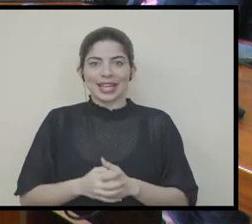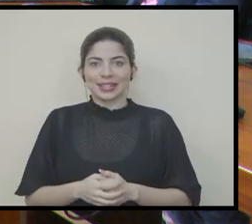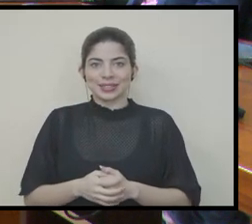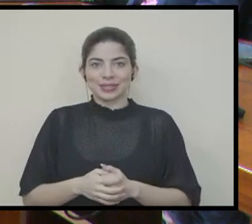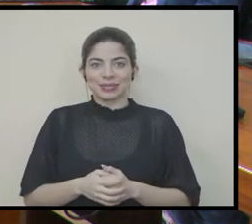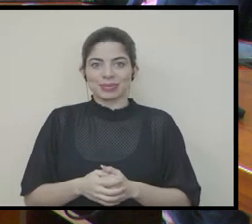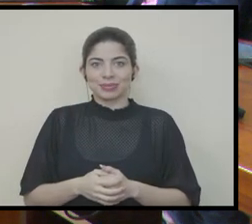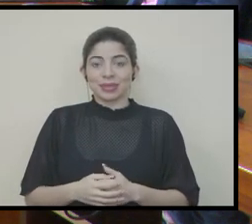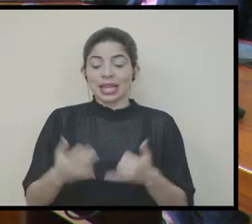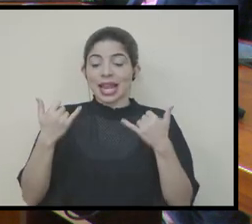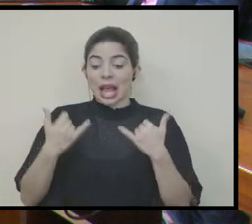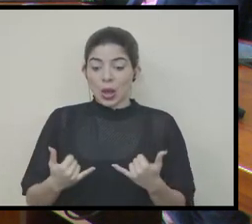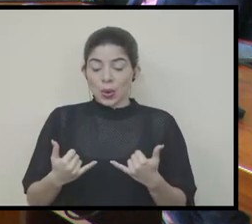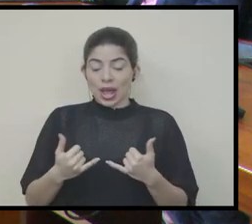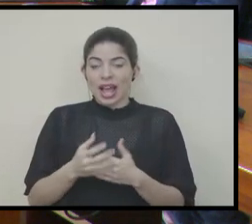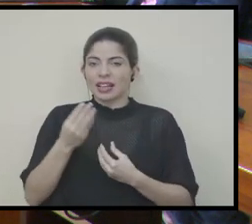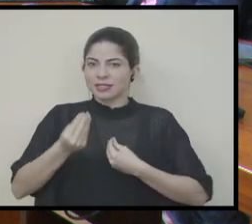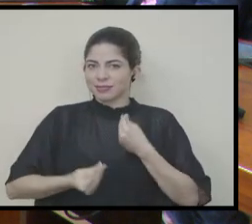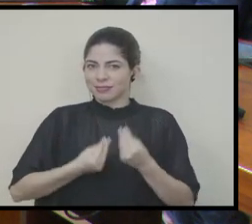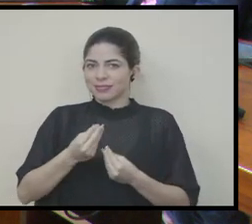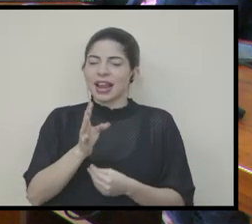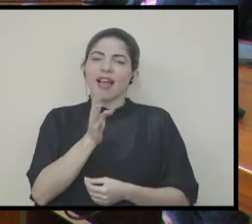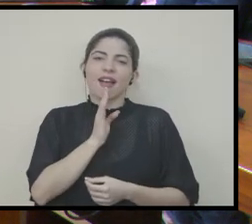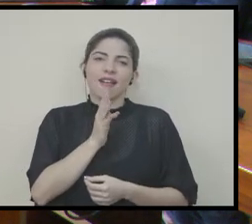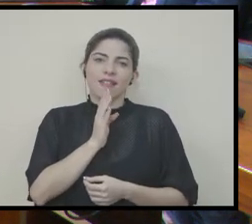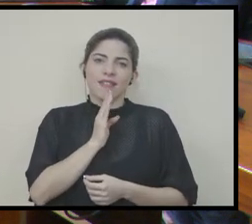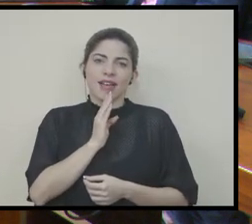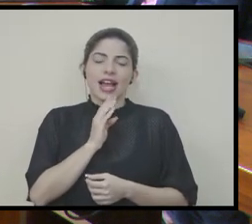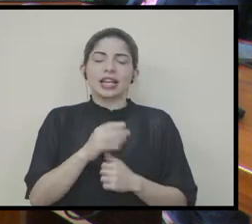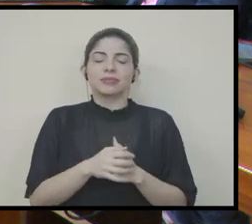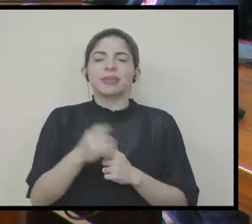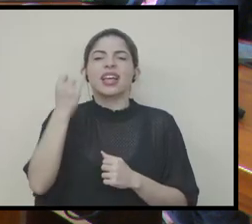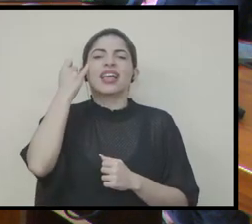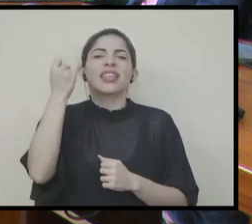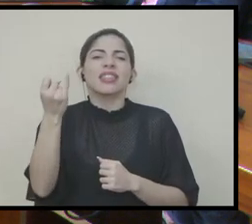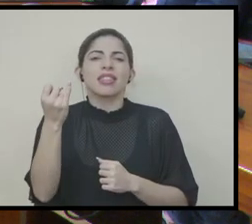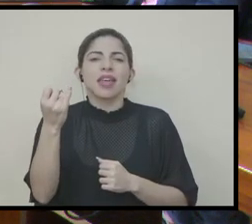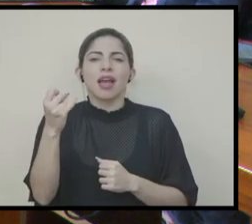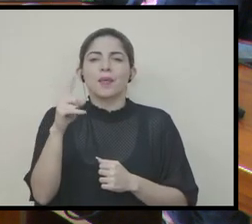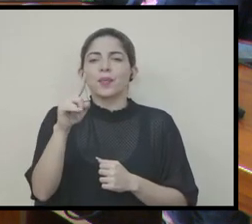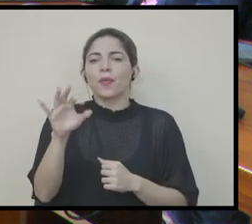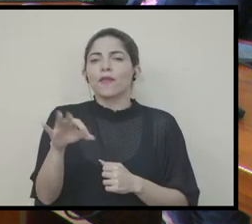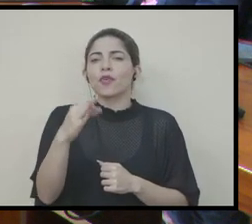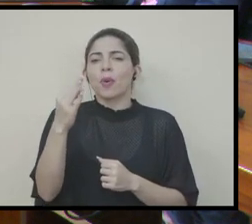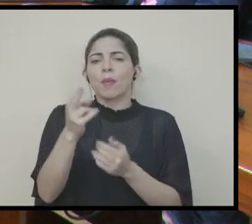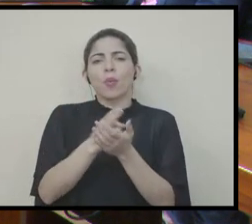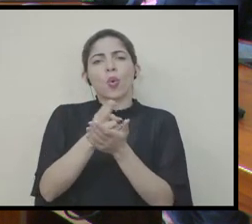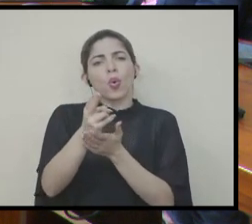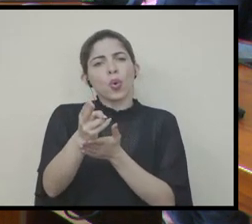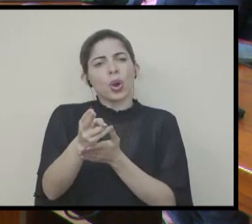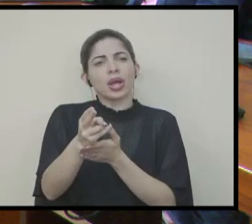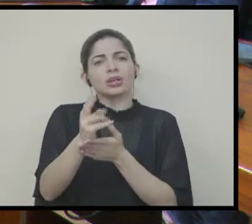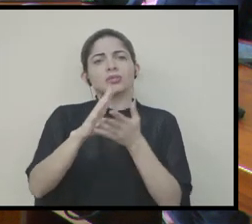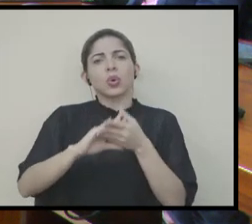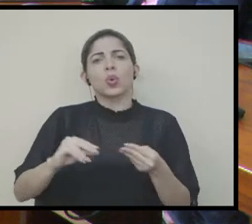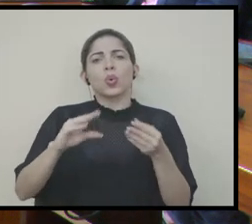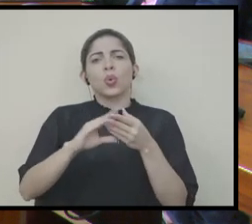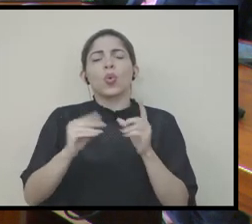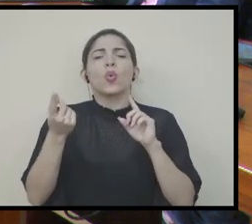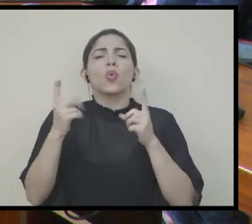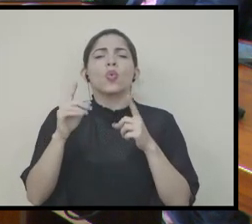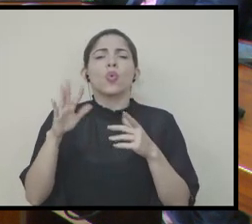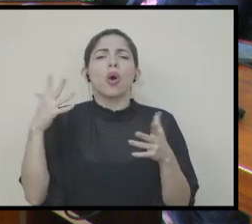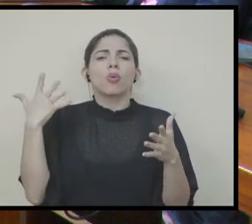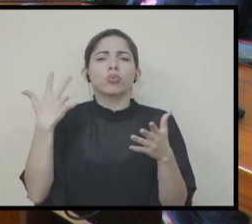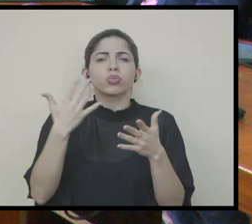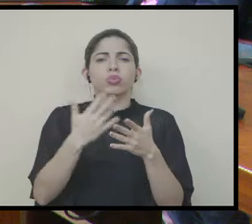Y bueno, vamos a conversar un poco. La idea es que, pues, de una manera muy franca, directa, nos cuenten cuál ha sido su